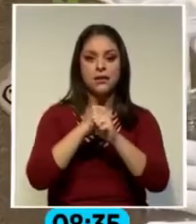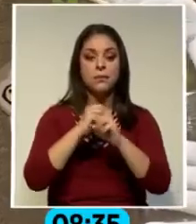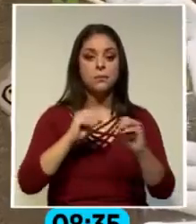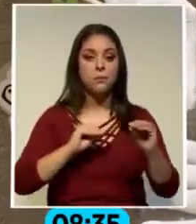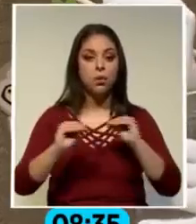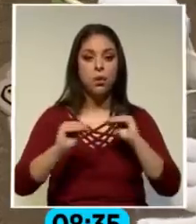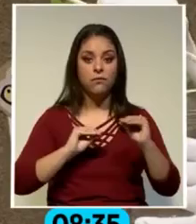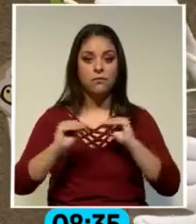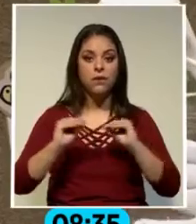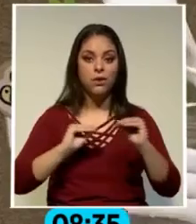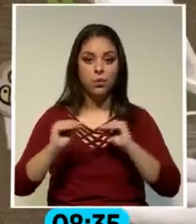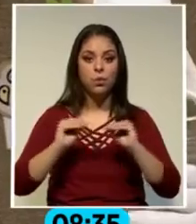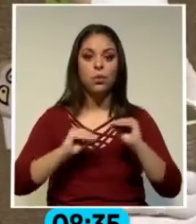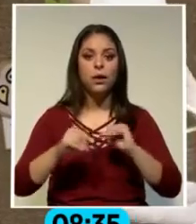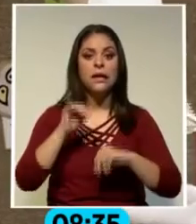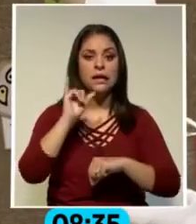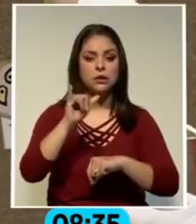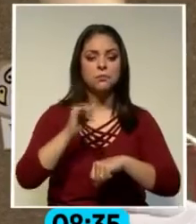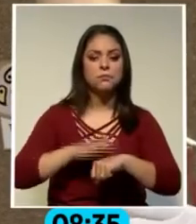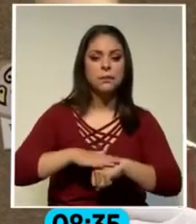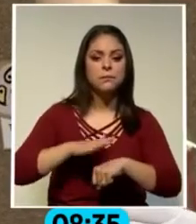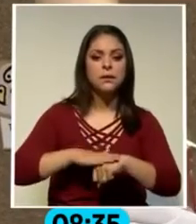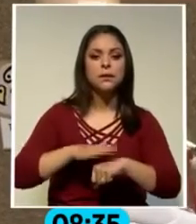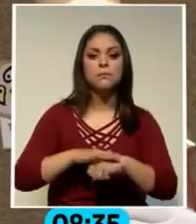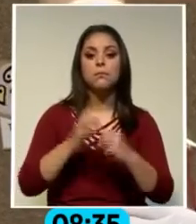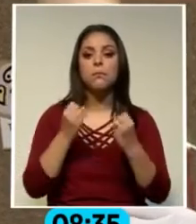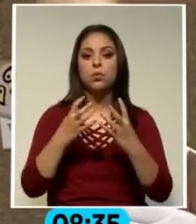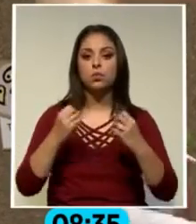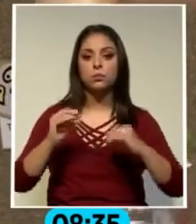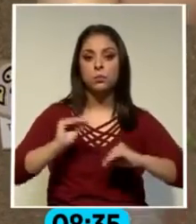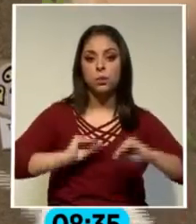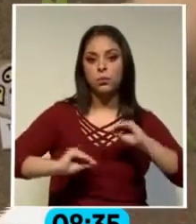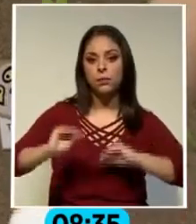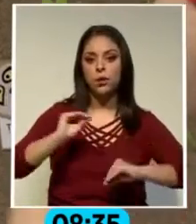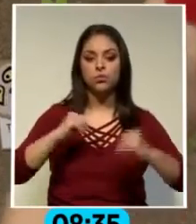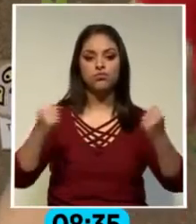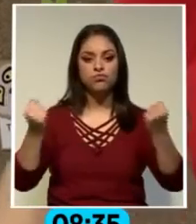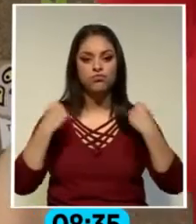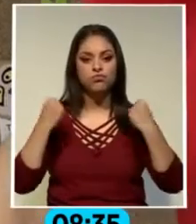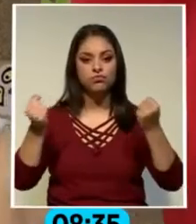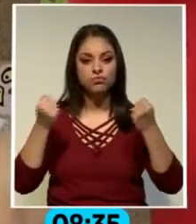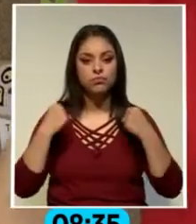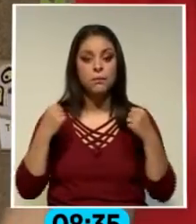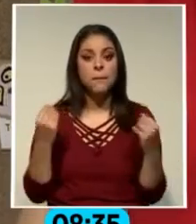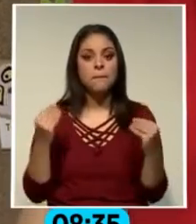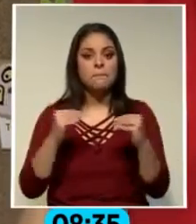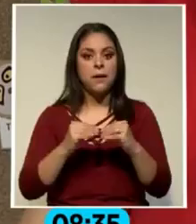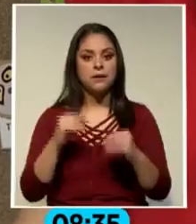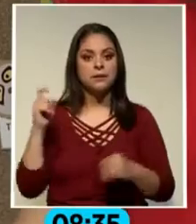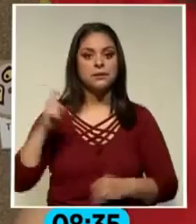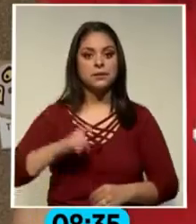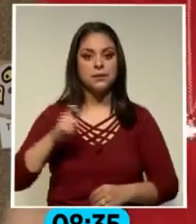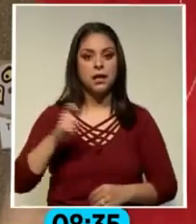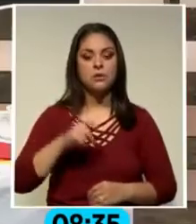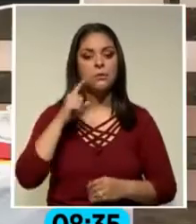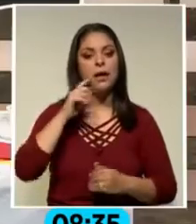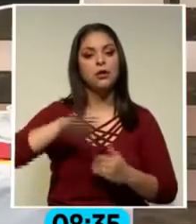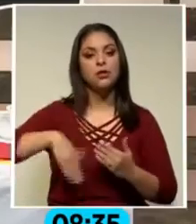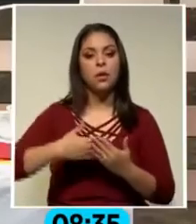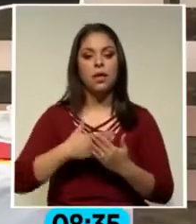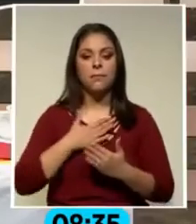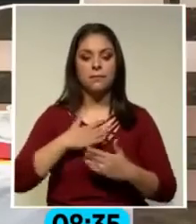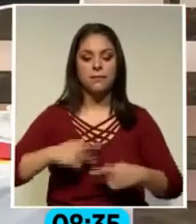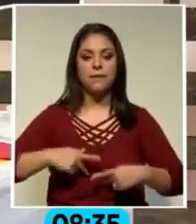va a permitir muchos movimientos y ejercicios más que son muy necesarios para toda mi